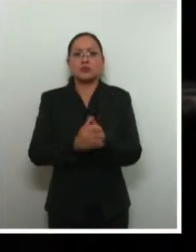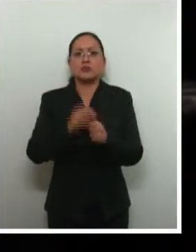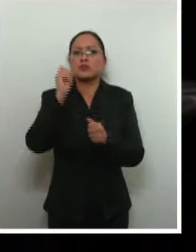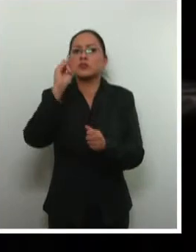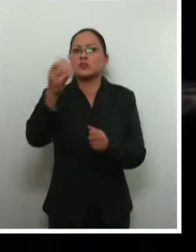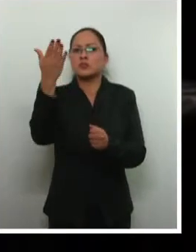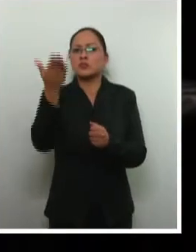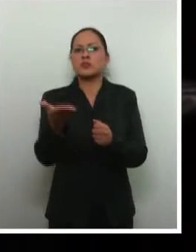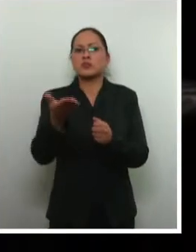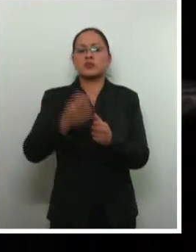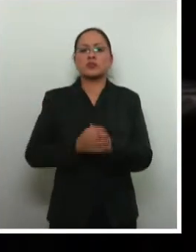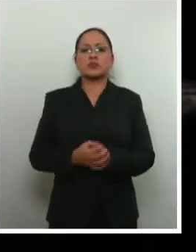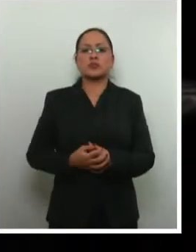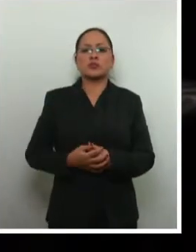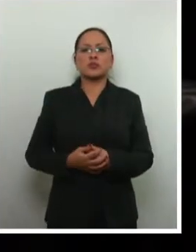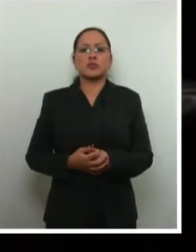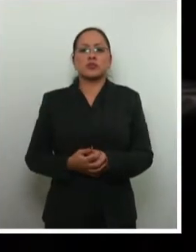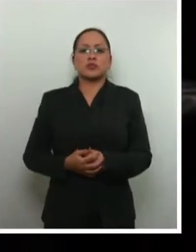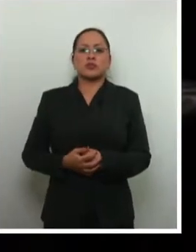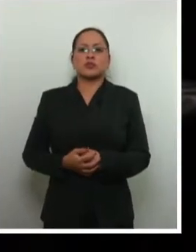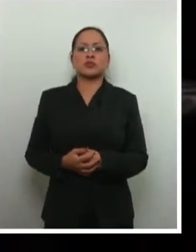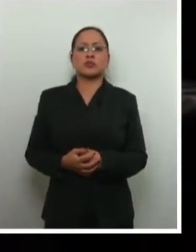favor.